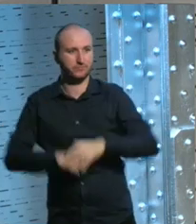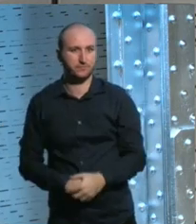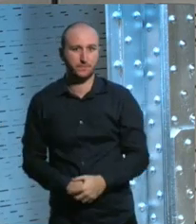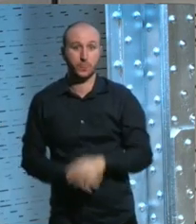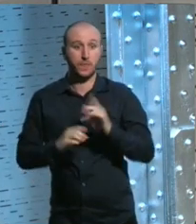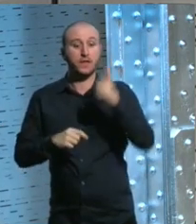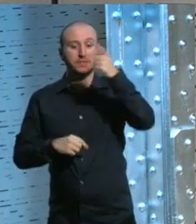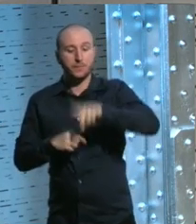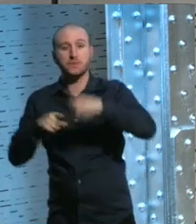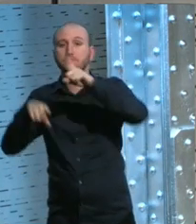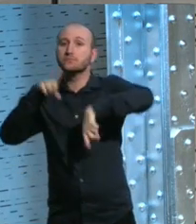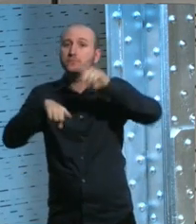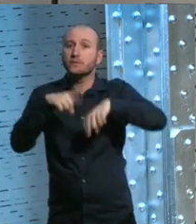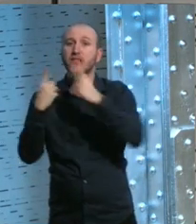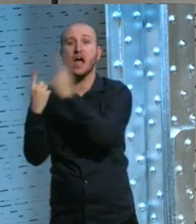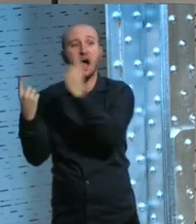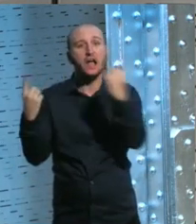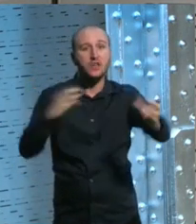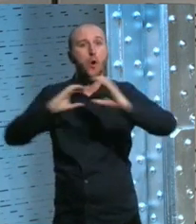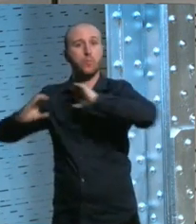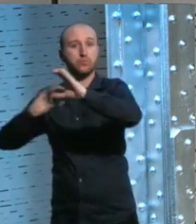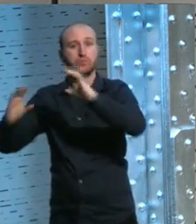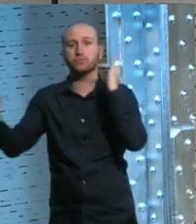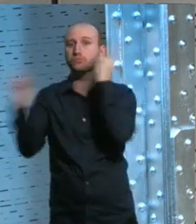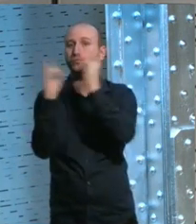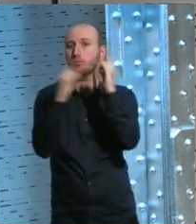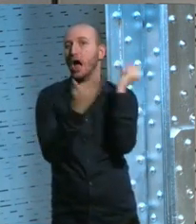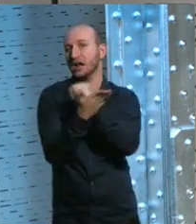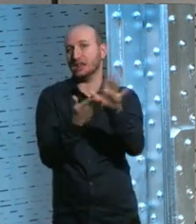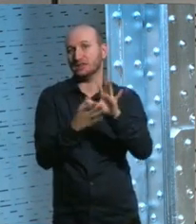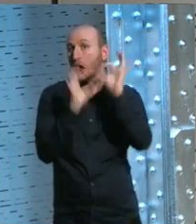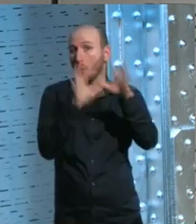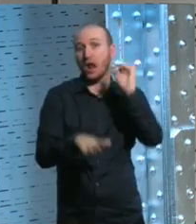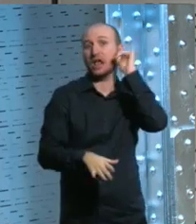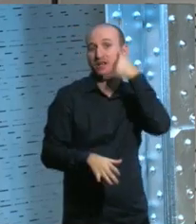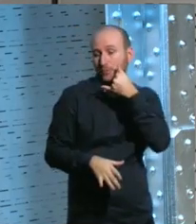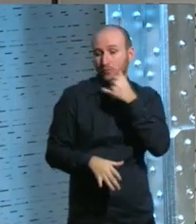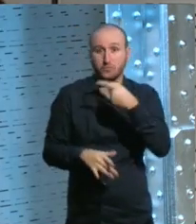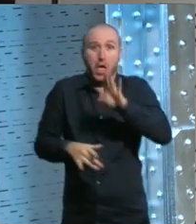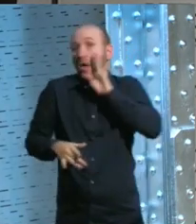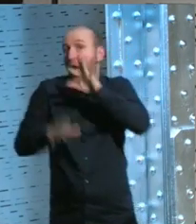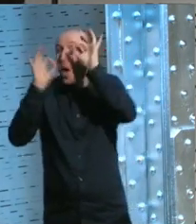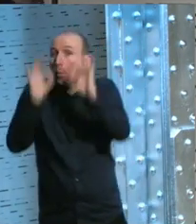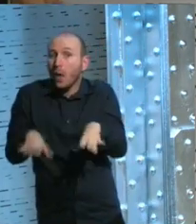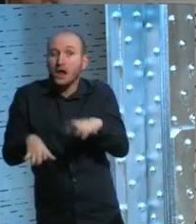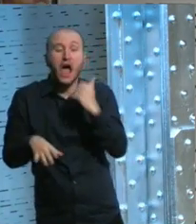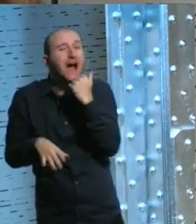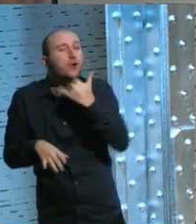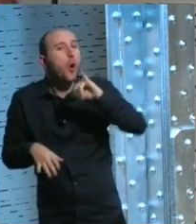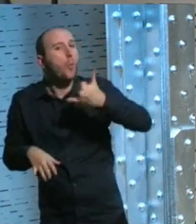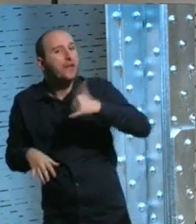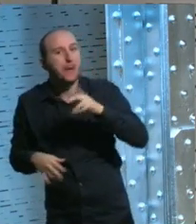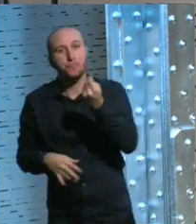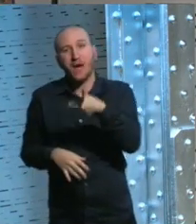KakaoTalk permite comunicación telefónica gratis tipo Skype. Por lo tanto es algo como WhatsApp, pero mucho más